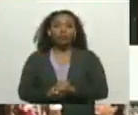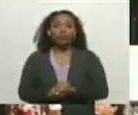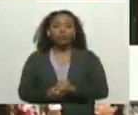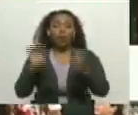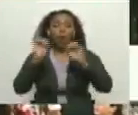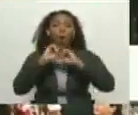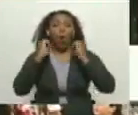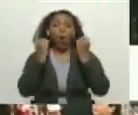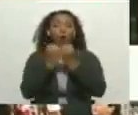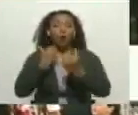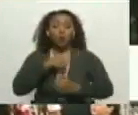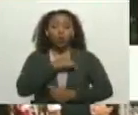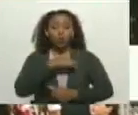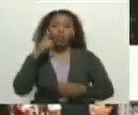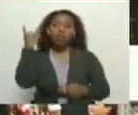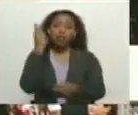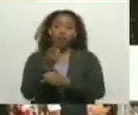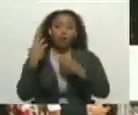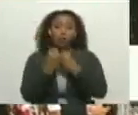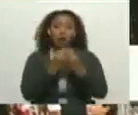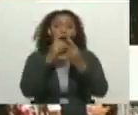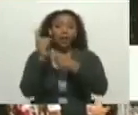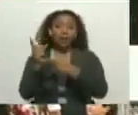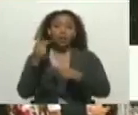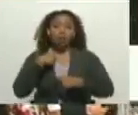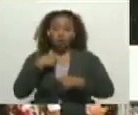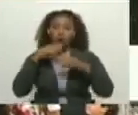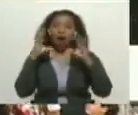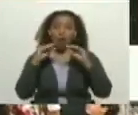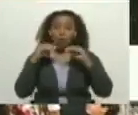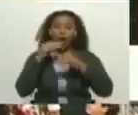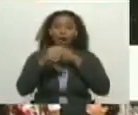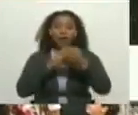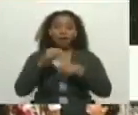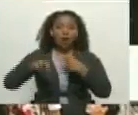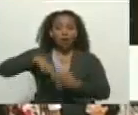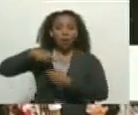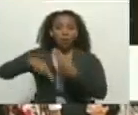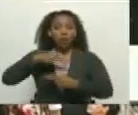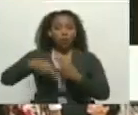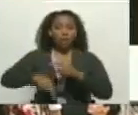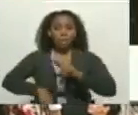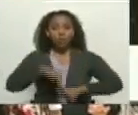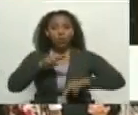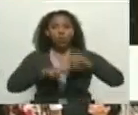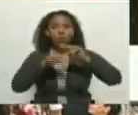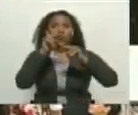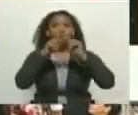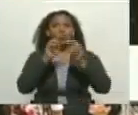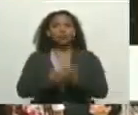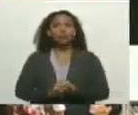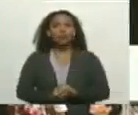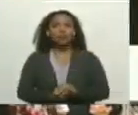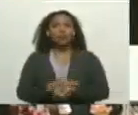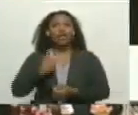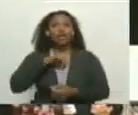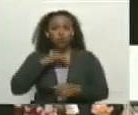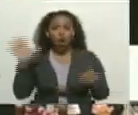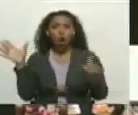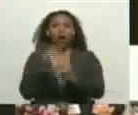nuestra debe acompañar esos esfuerzos. Por eso hablaba, ¿ves? Hacer la revolución, construir nuestro proceso político, y lo estamos